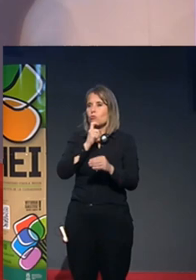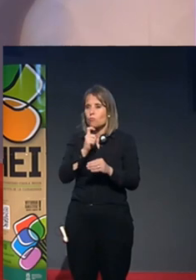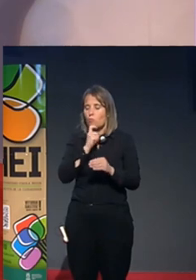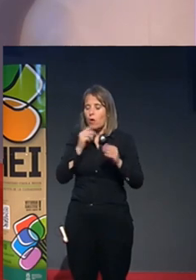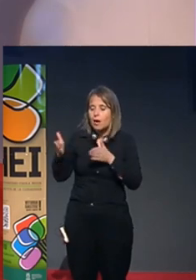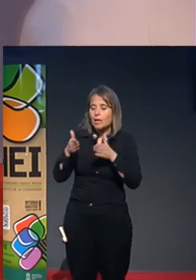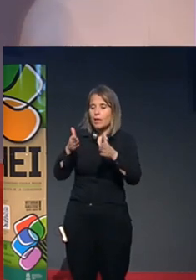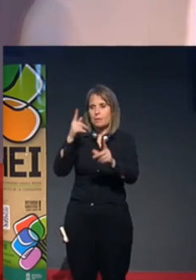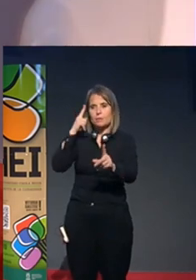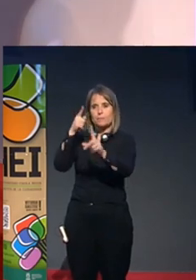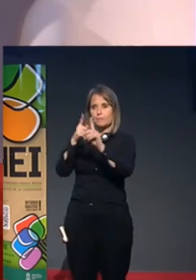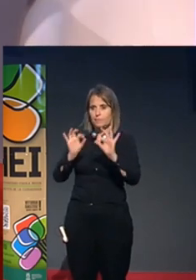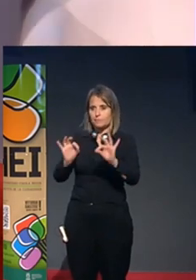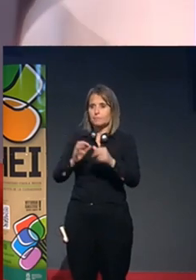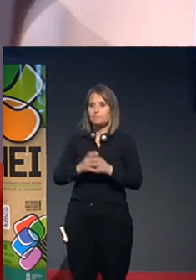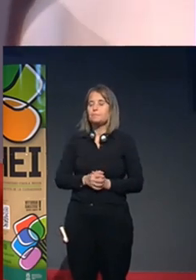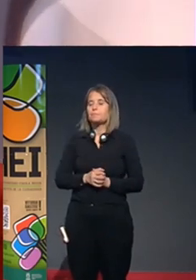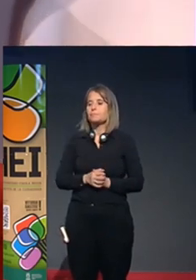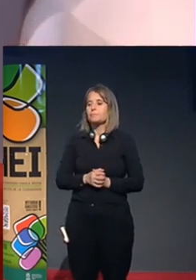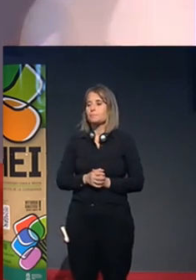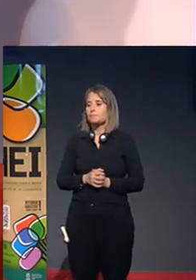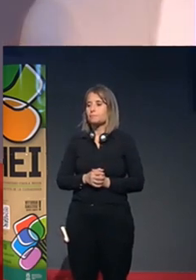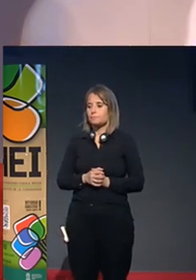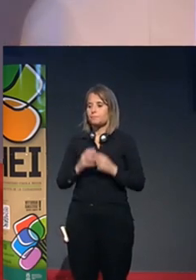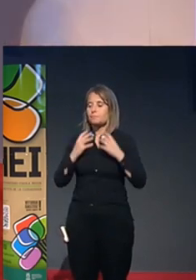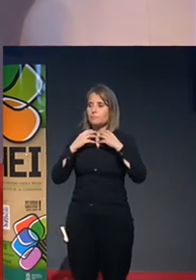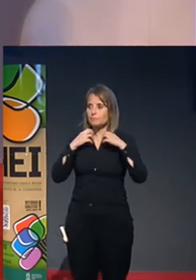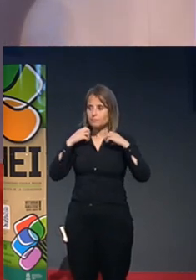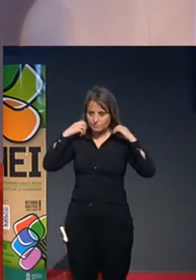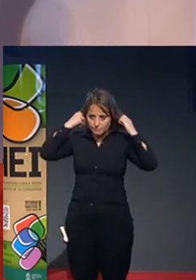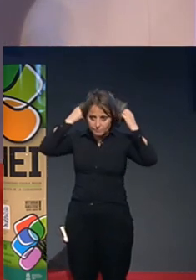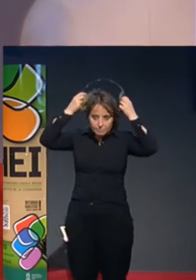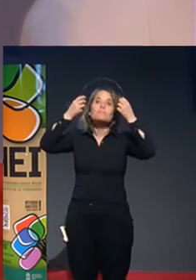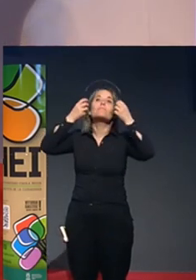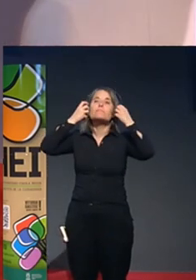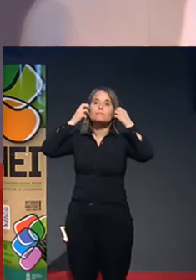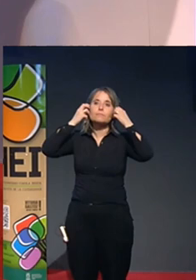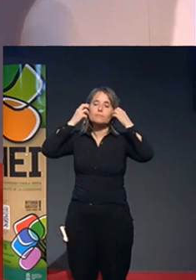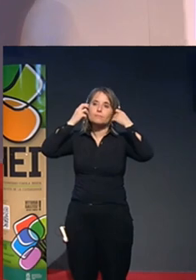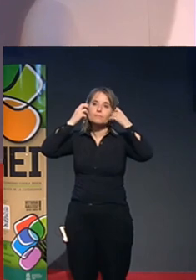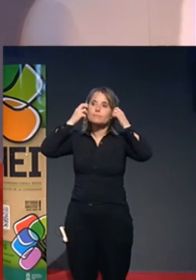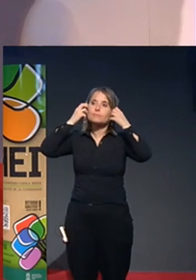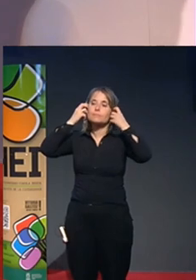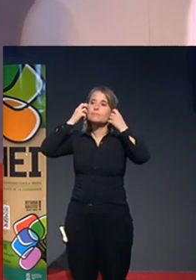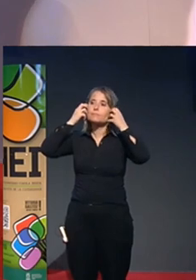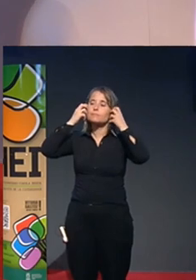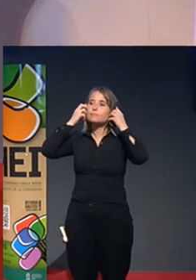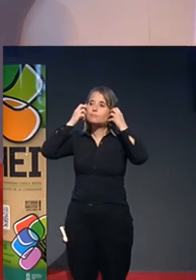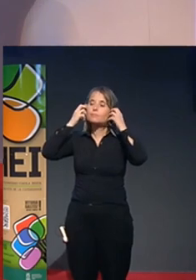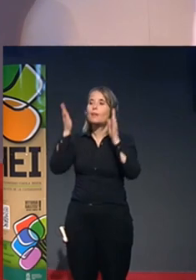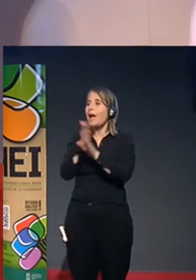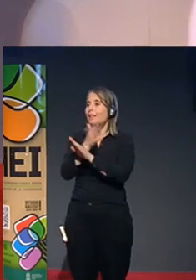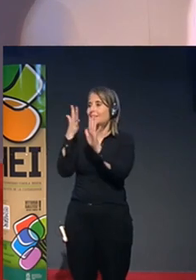rumbo hacia ese futuro enseguida vamos a saber cómo Pero antes Europa jaara no